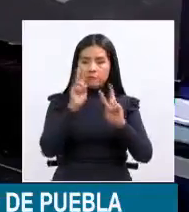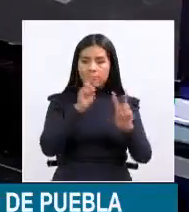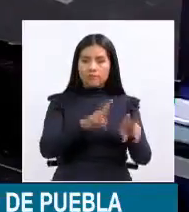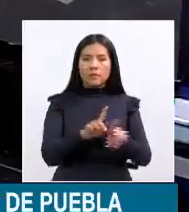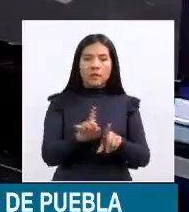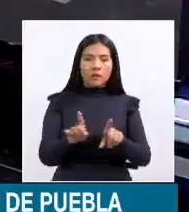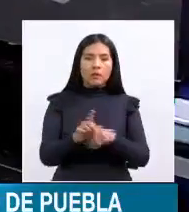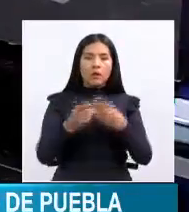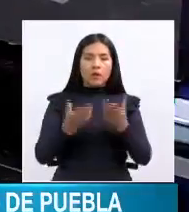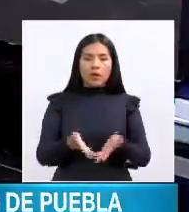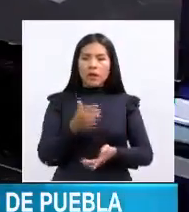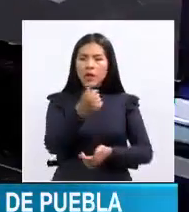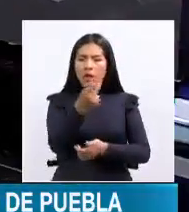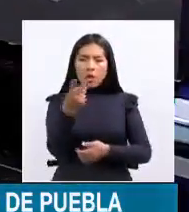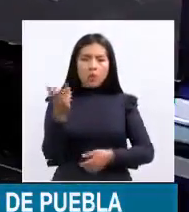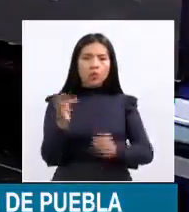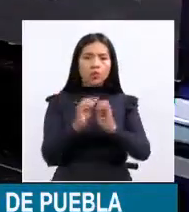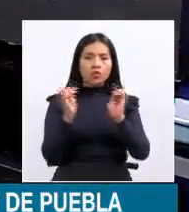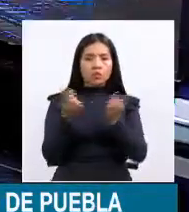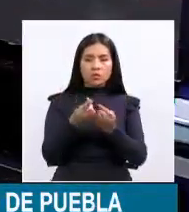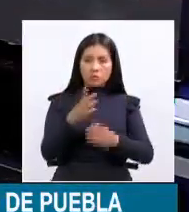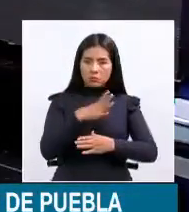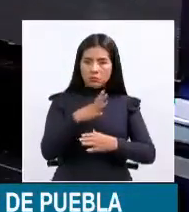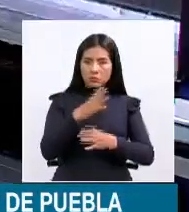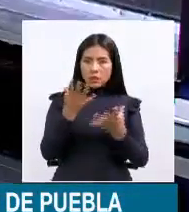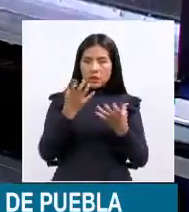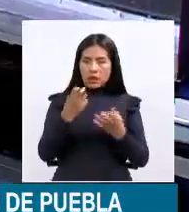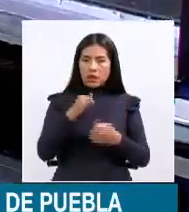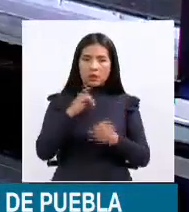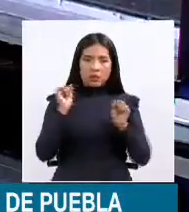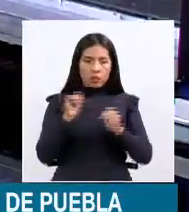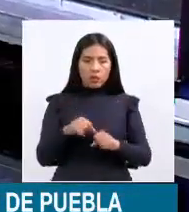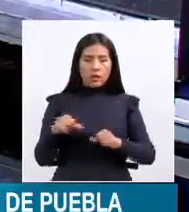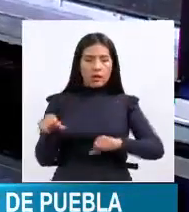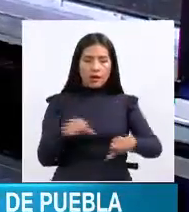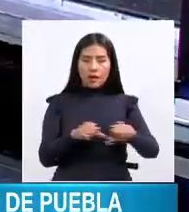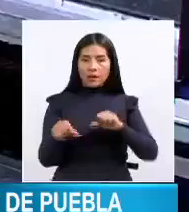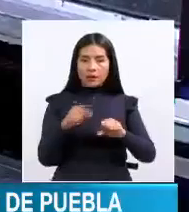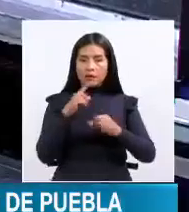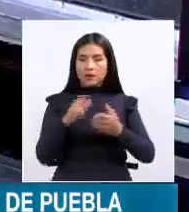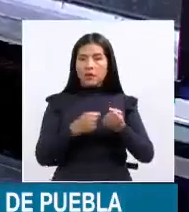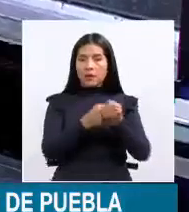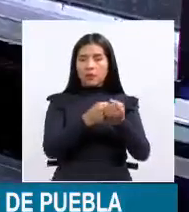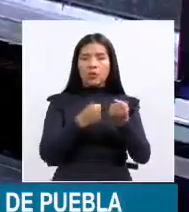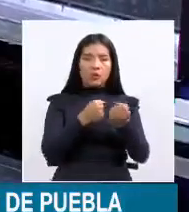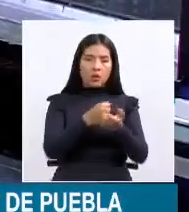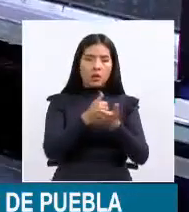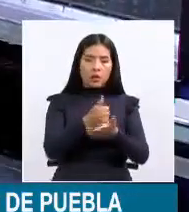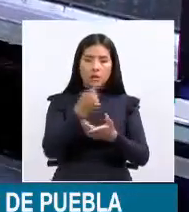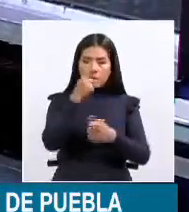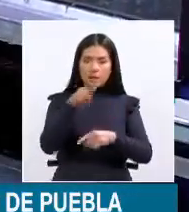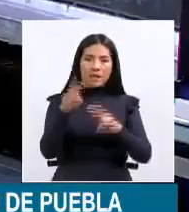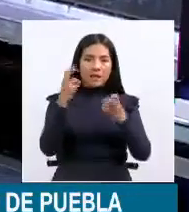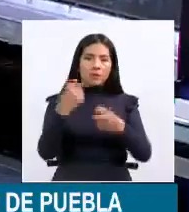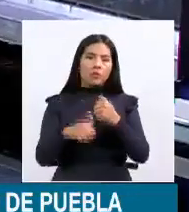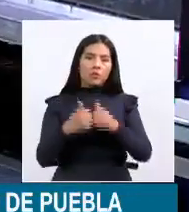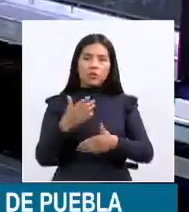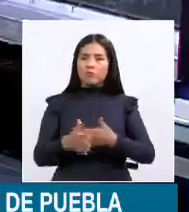que algunos sectores están dispuestos a tomar acciones realmente preocupantes